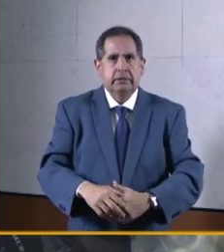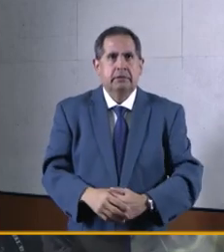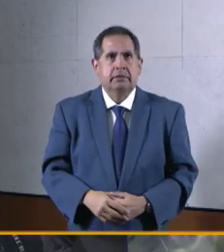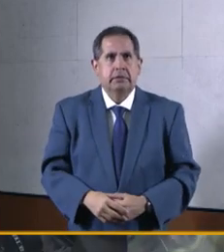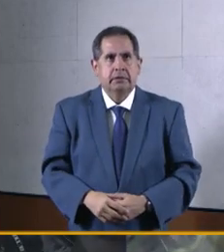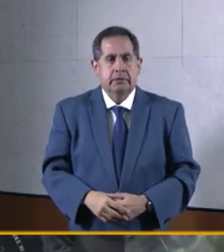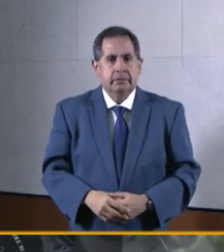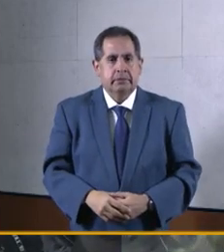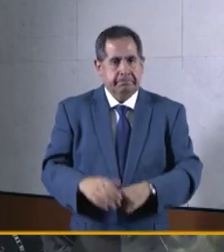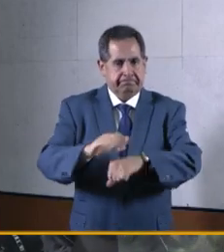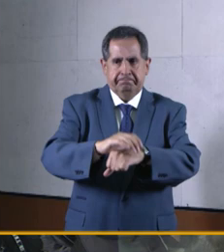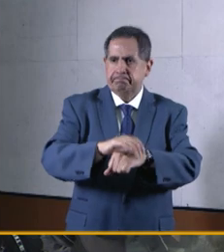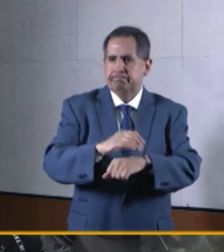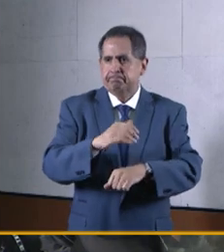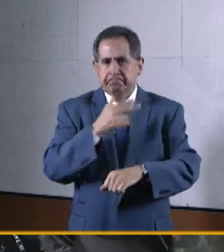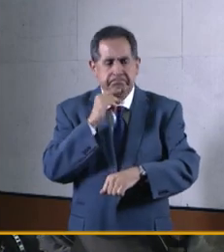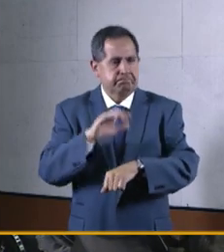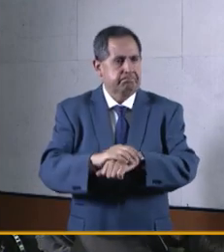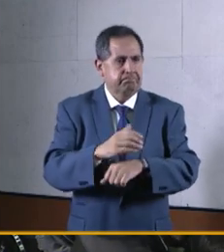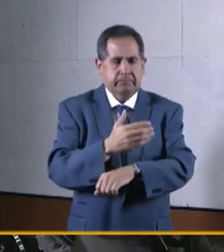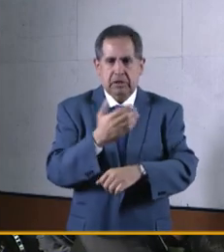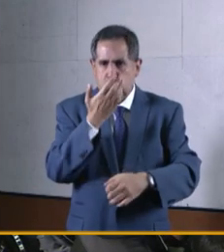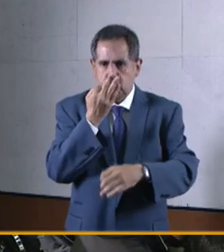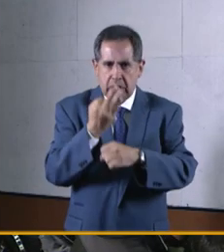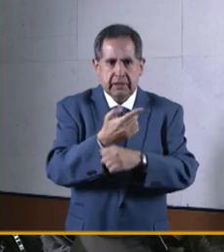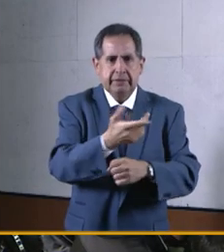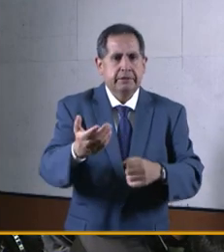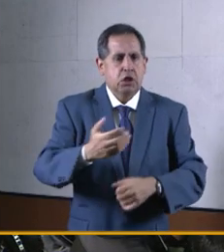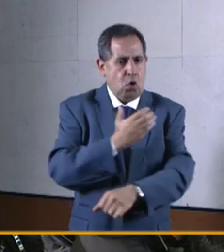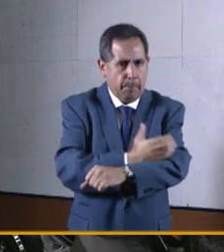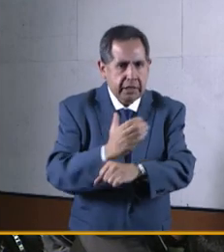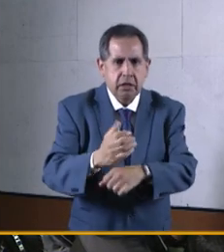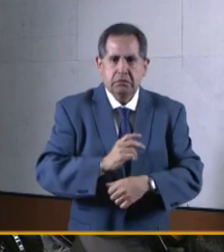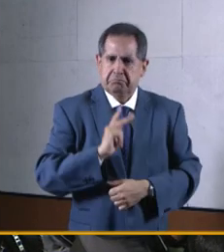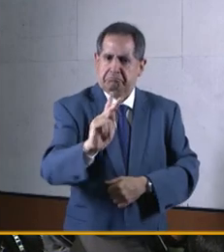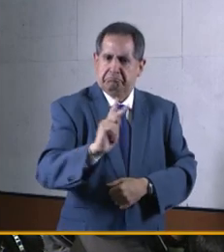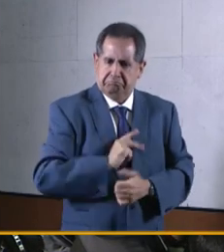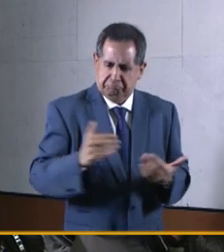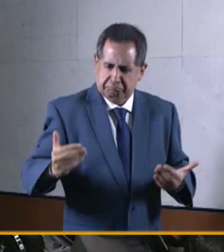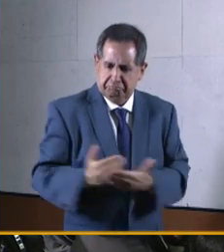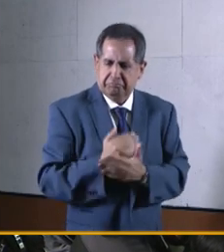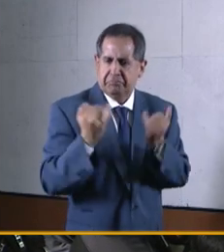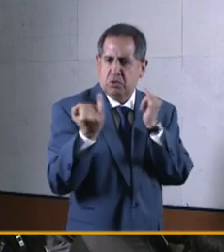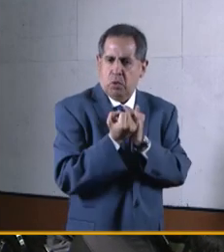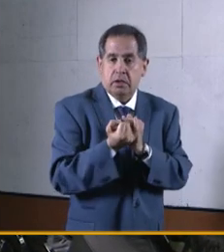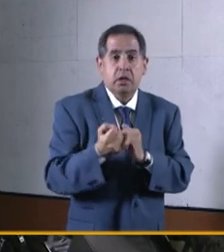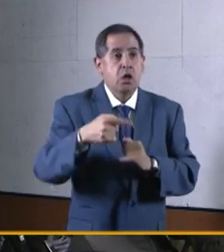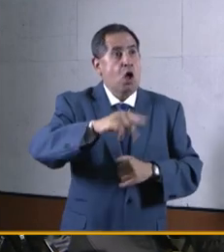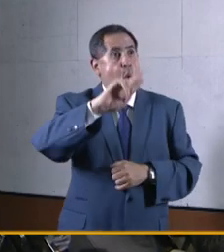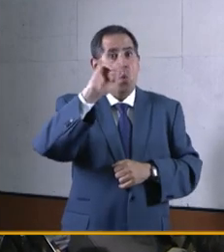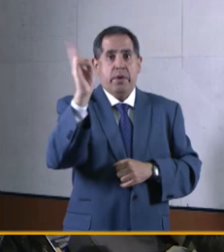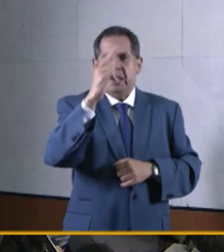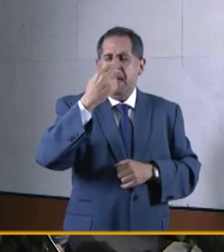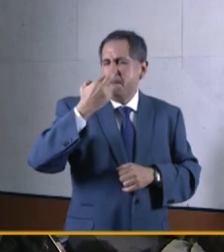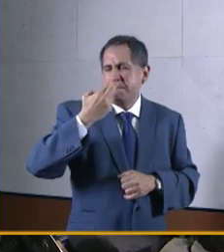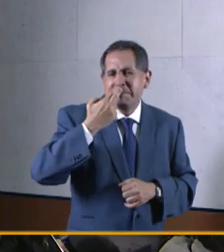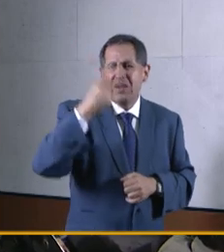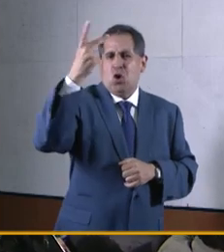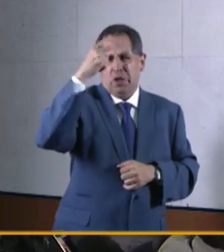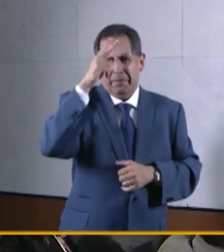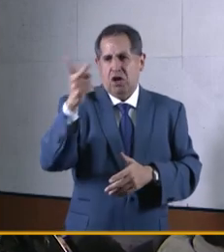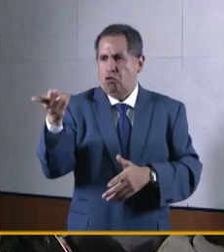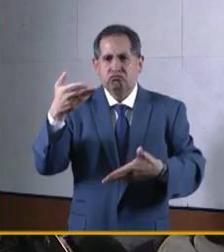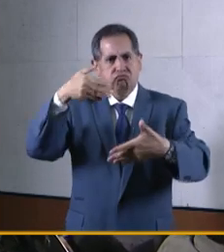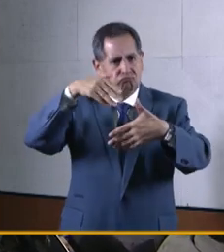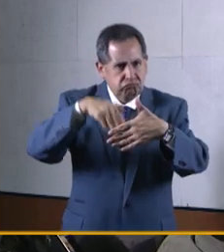amigos estudiantes compañeros compatriotas ingresan a la mejor universidad de méxico